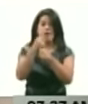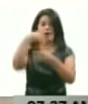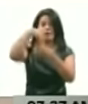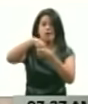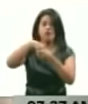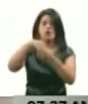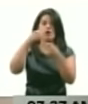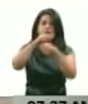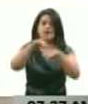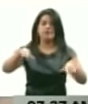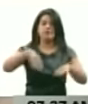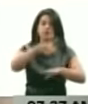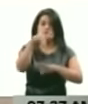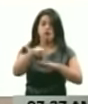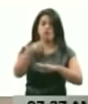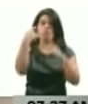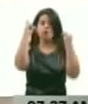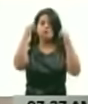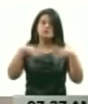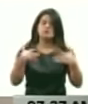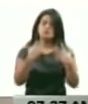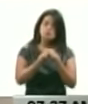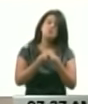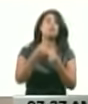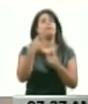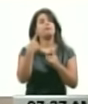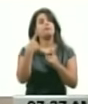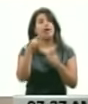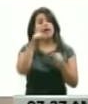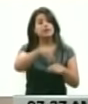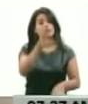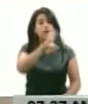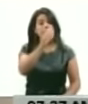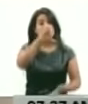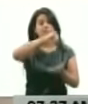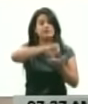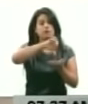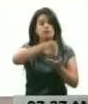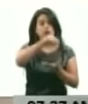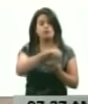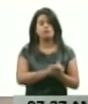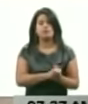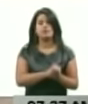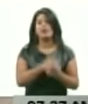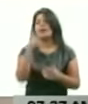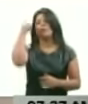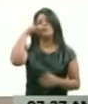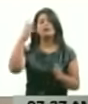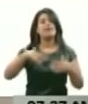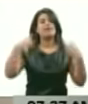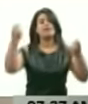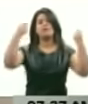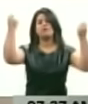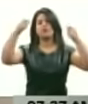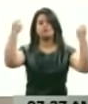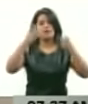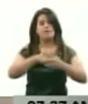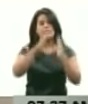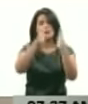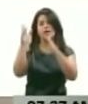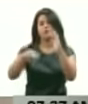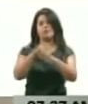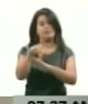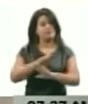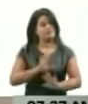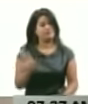Red Nacional, y por supuesto con sede acá en Caracas. Ese día es como un día de júbilo para la Biblioteca Nacional,